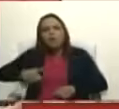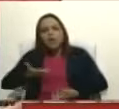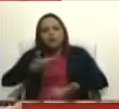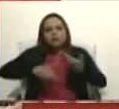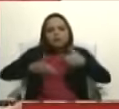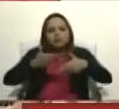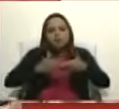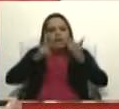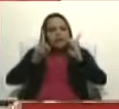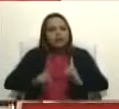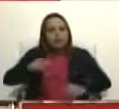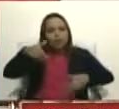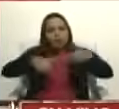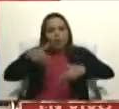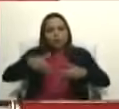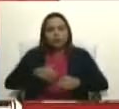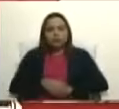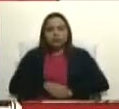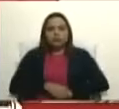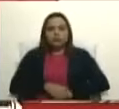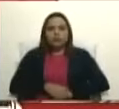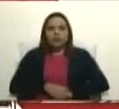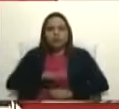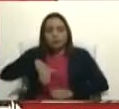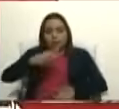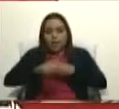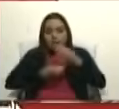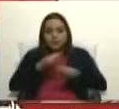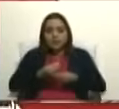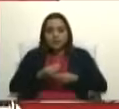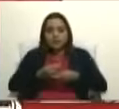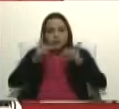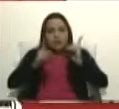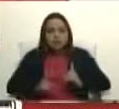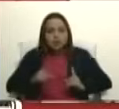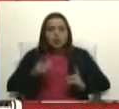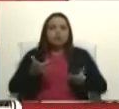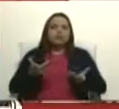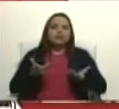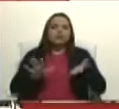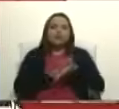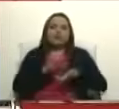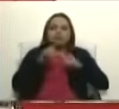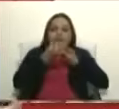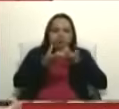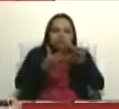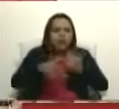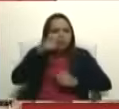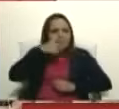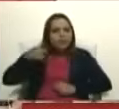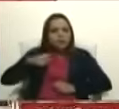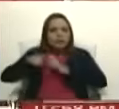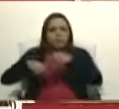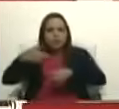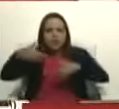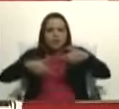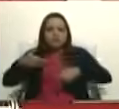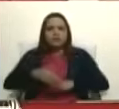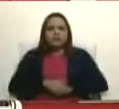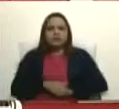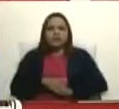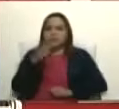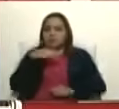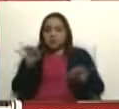voto, puedan ser tratadas con lo que exprese nuestro pueblo en una elección. Y no pasa